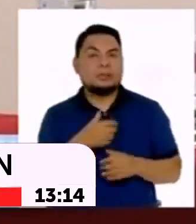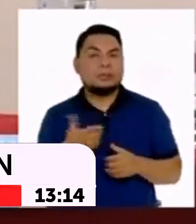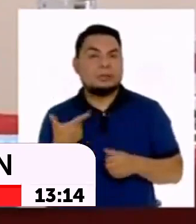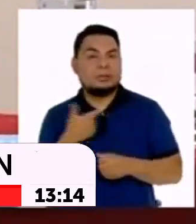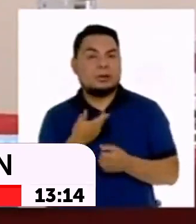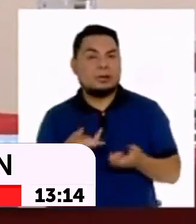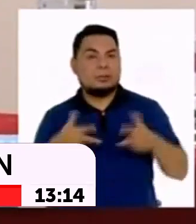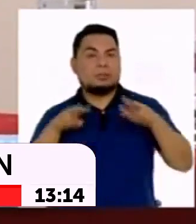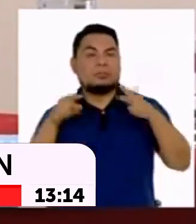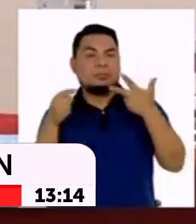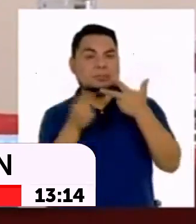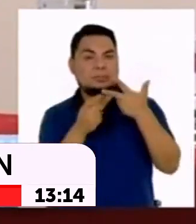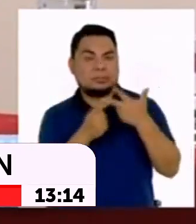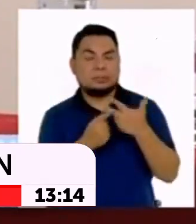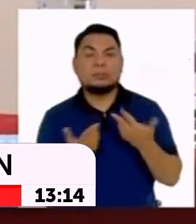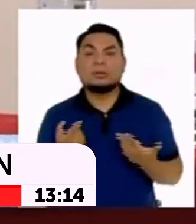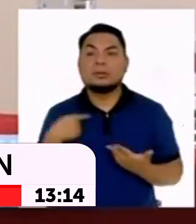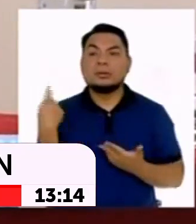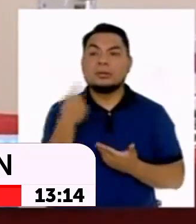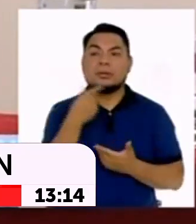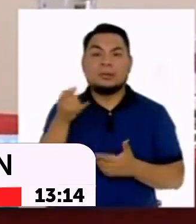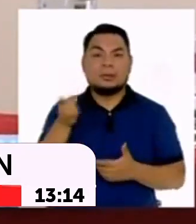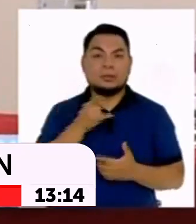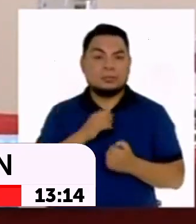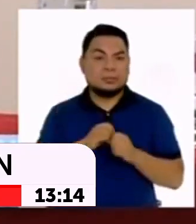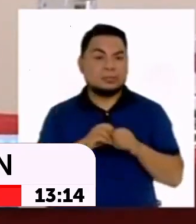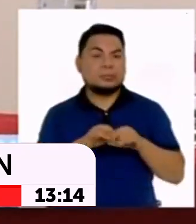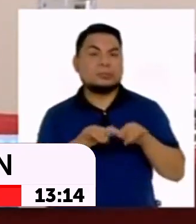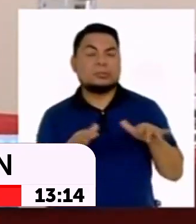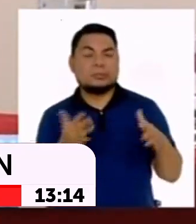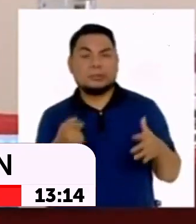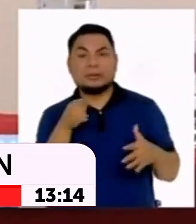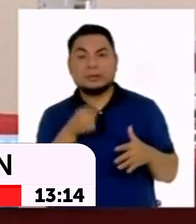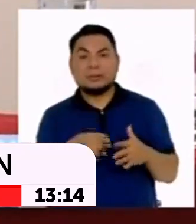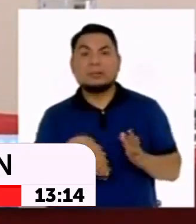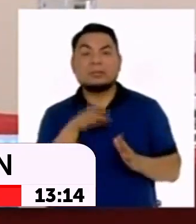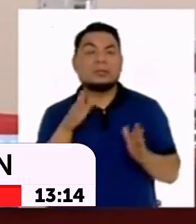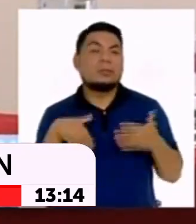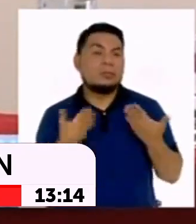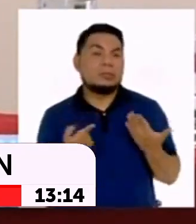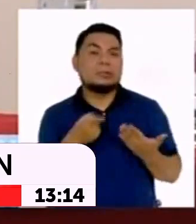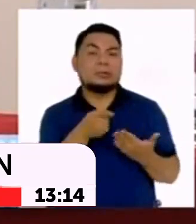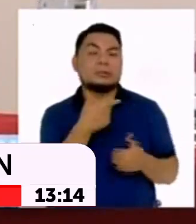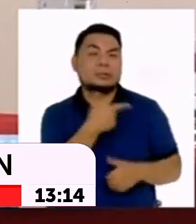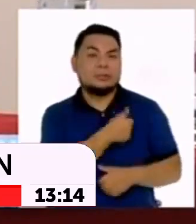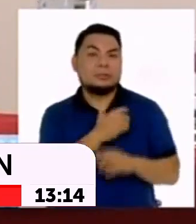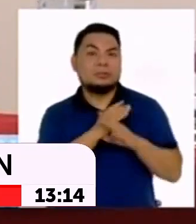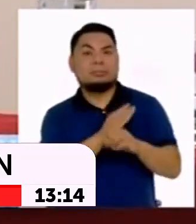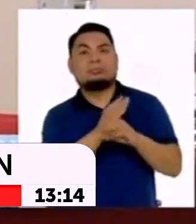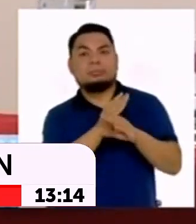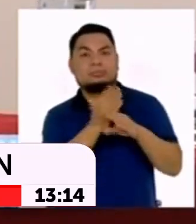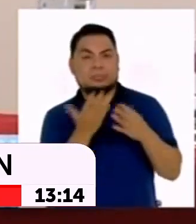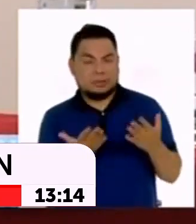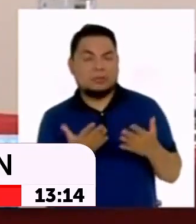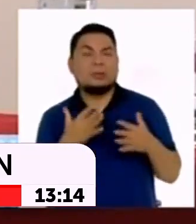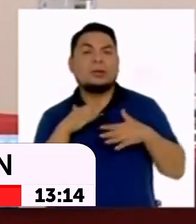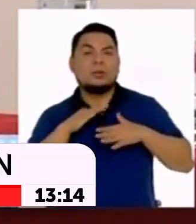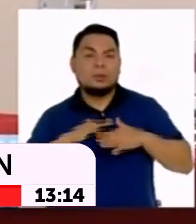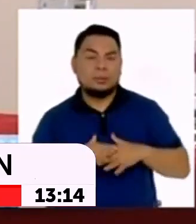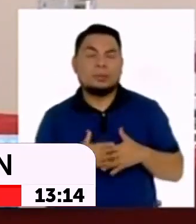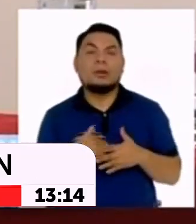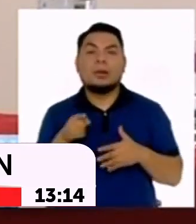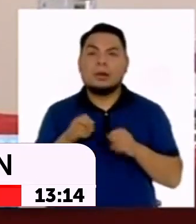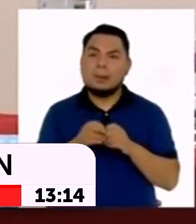refuerzo para evitar que los contagios, que justamente son los que podemos parar con la dosis de refuerzo, se